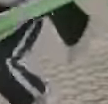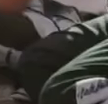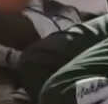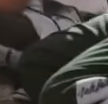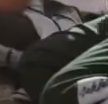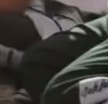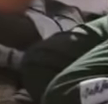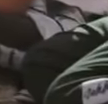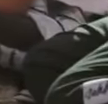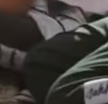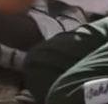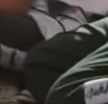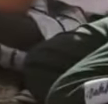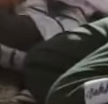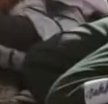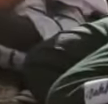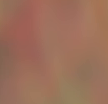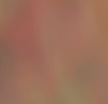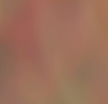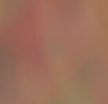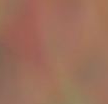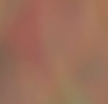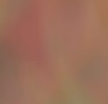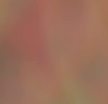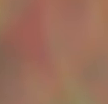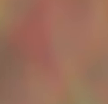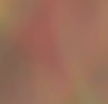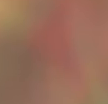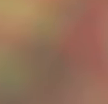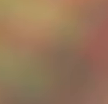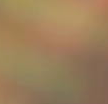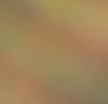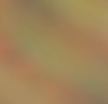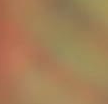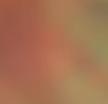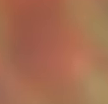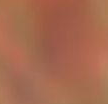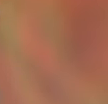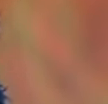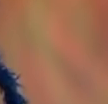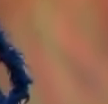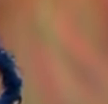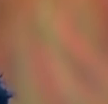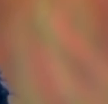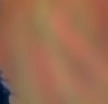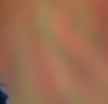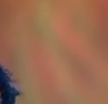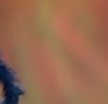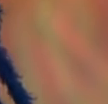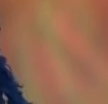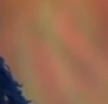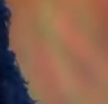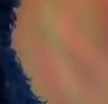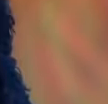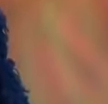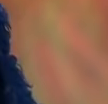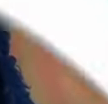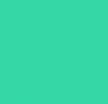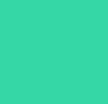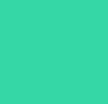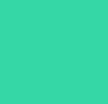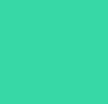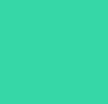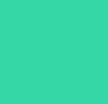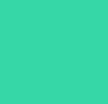niños reconozcan el mundo. Archibaldo, y estoy acompañado del mundialmente famoso Dr.